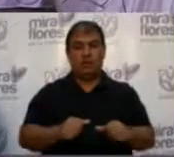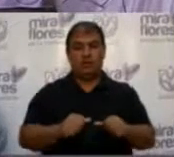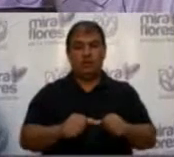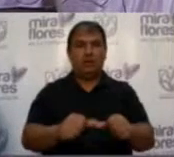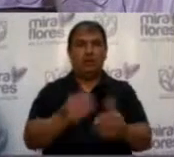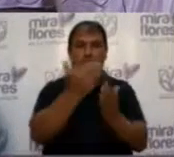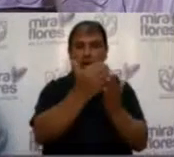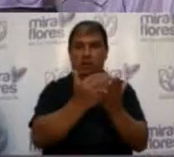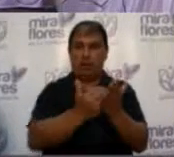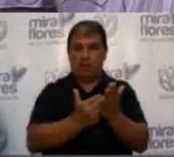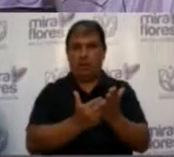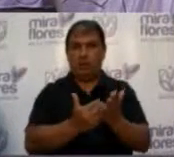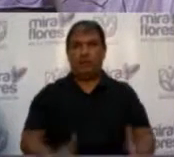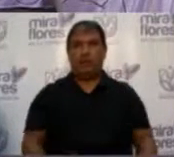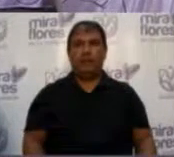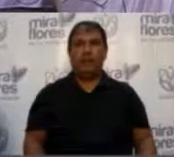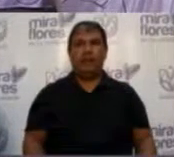la agenda.